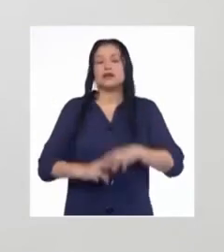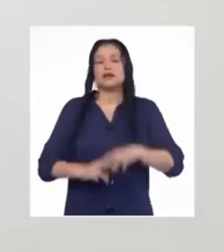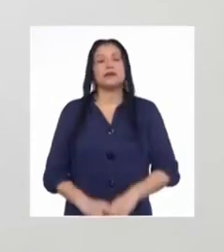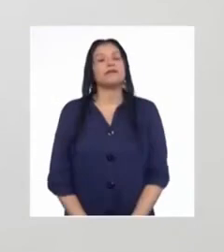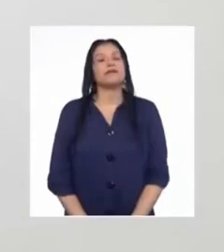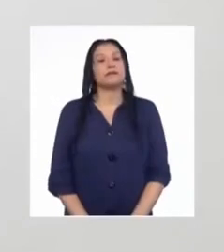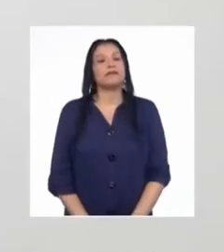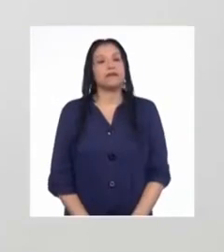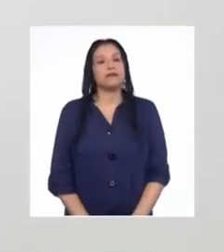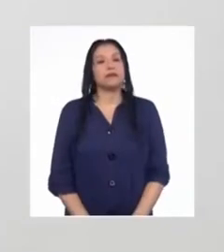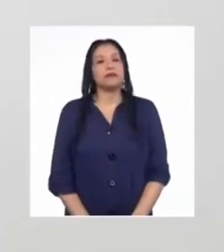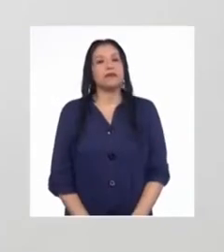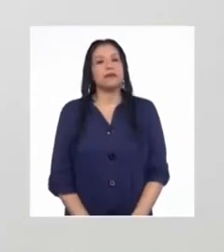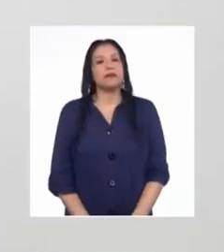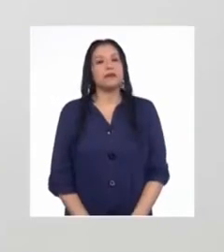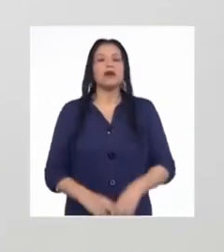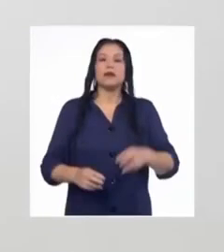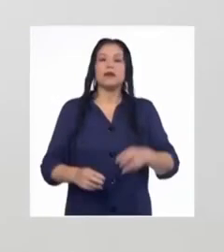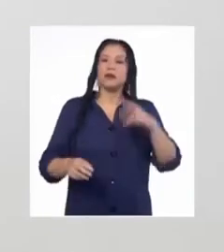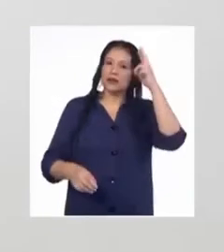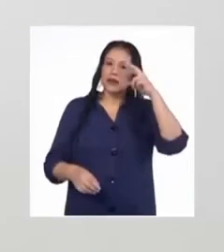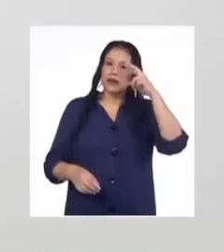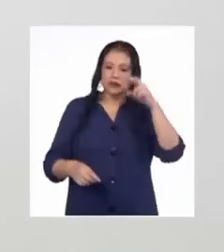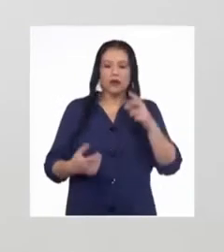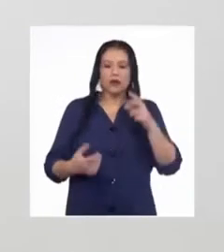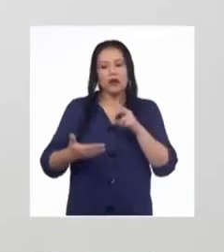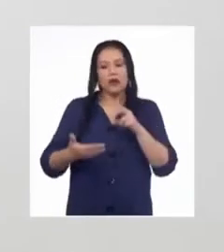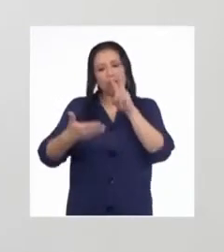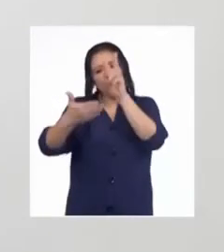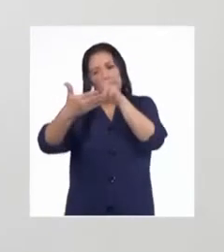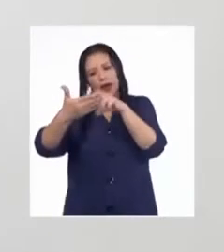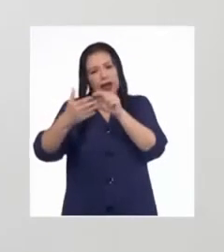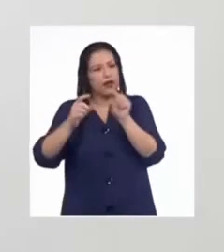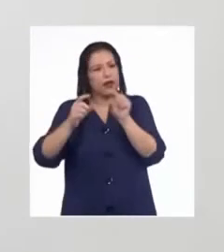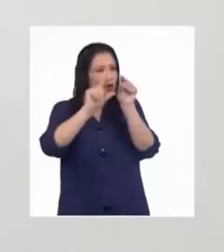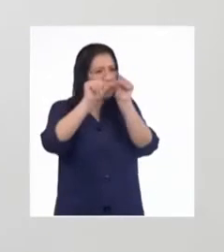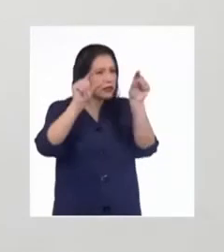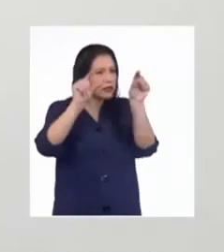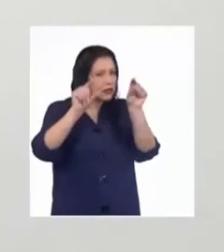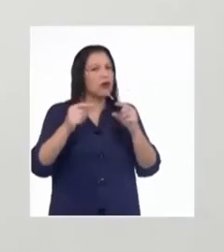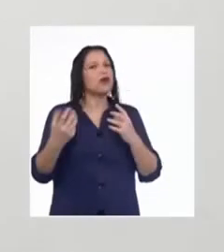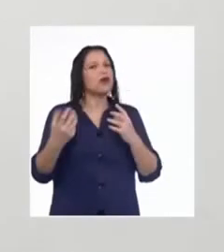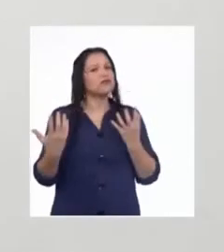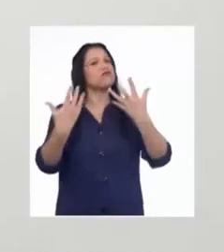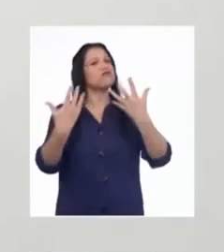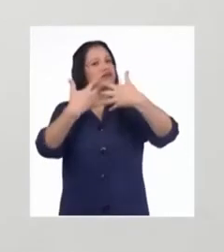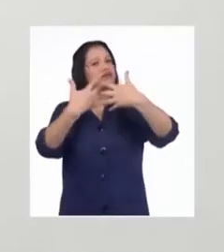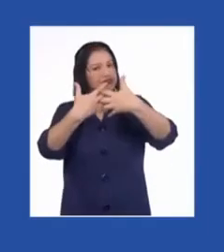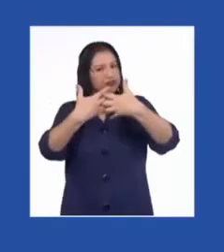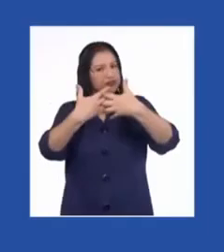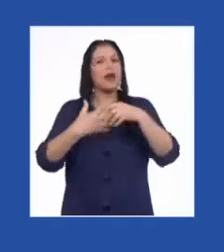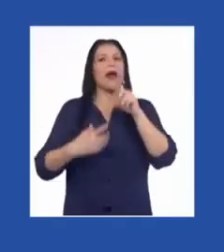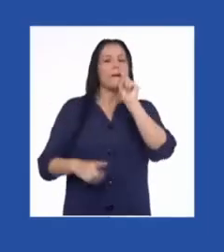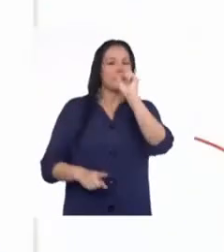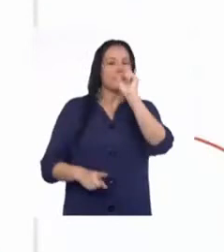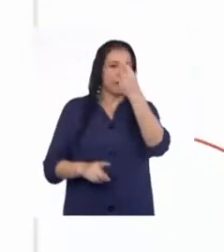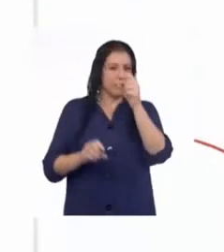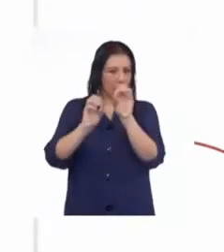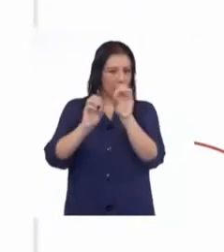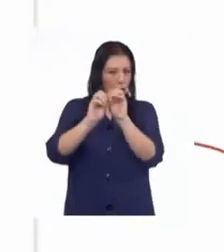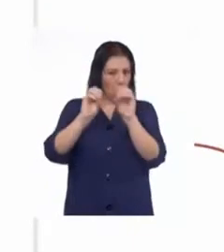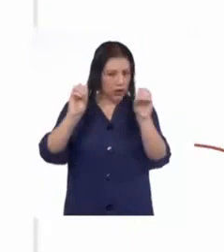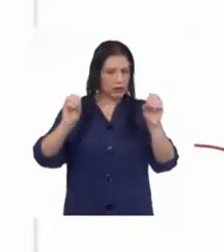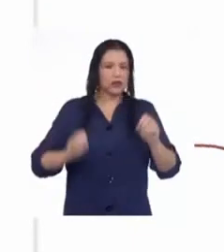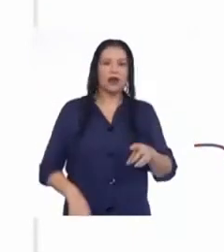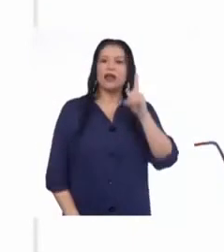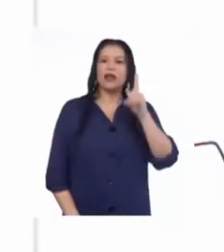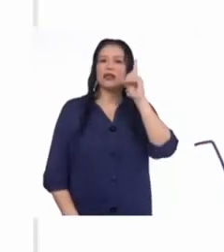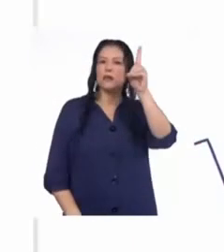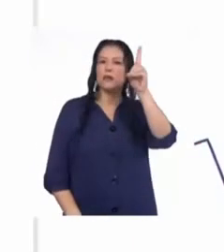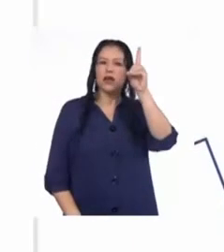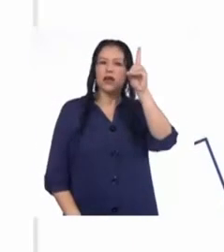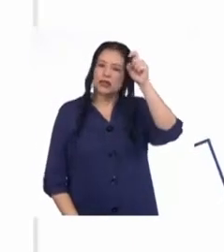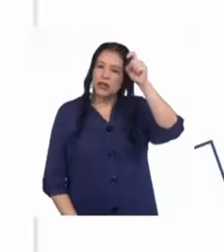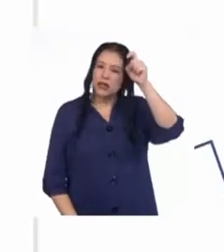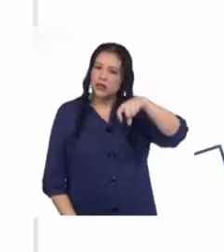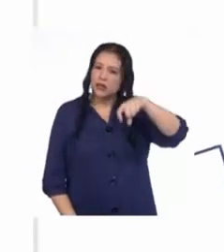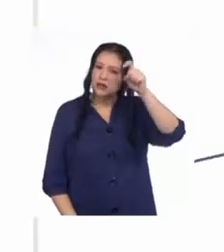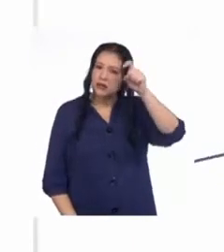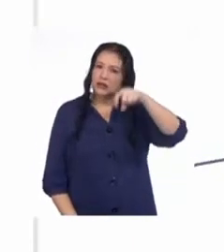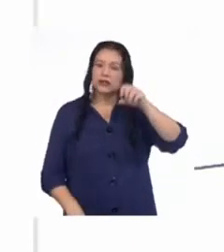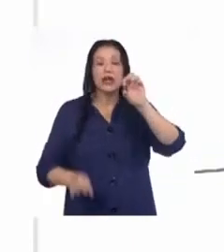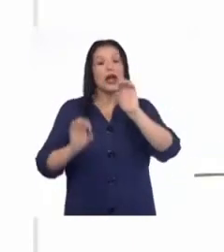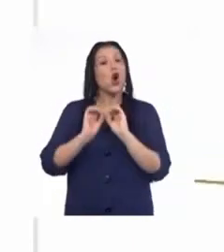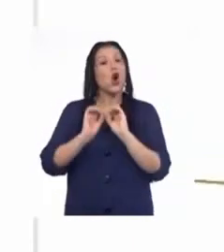lo tanto están completamente relacionados. Eso se hace obvio con la primera oración. La democracia requiere que